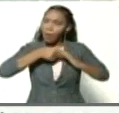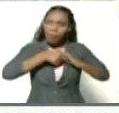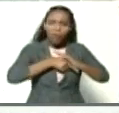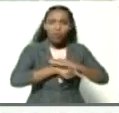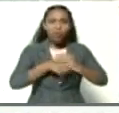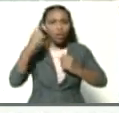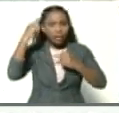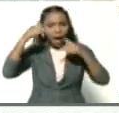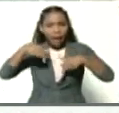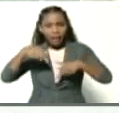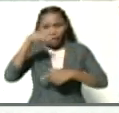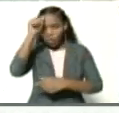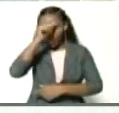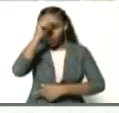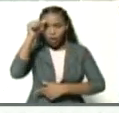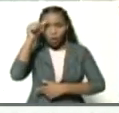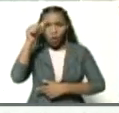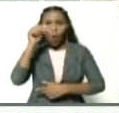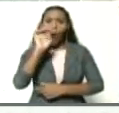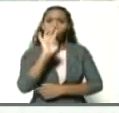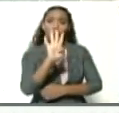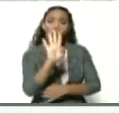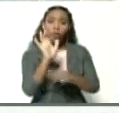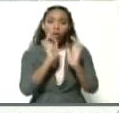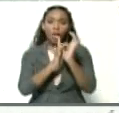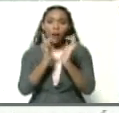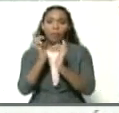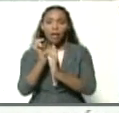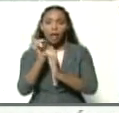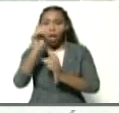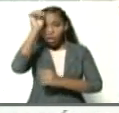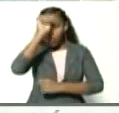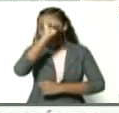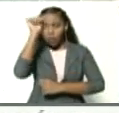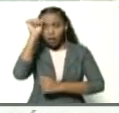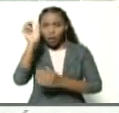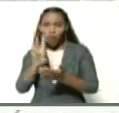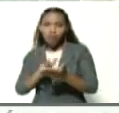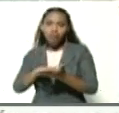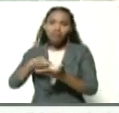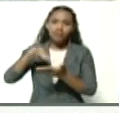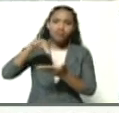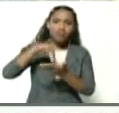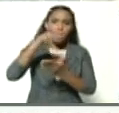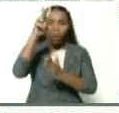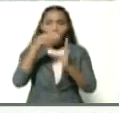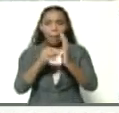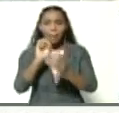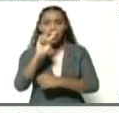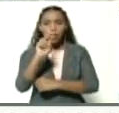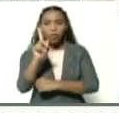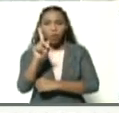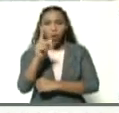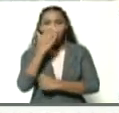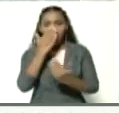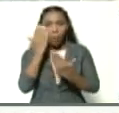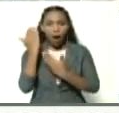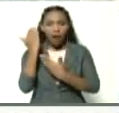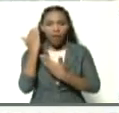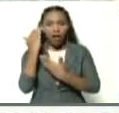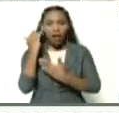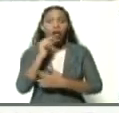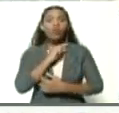como este, domingo, 4 de abril, domingo de resurrección, 2021, vamos a ver al Padre en un